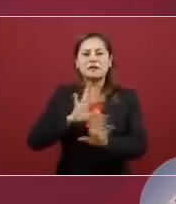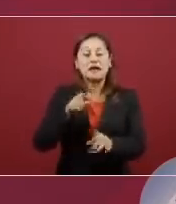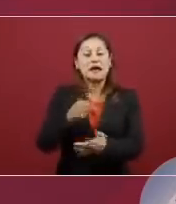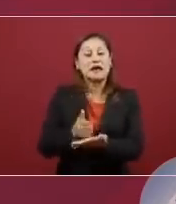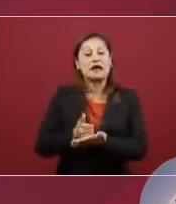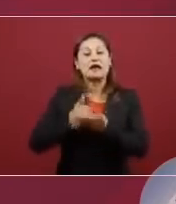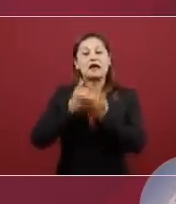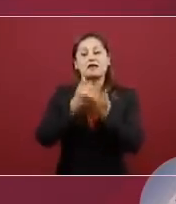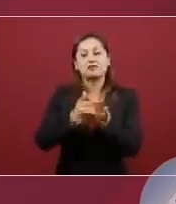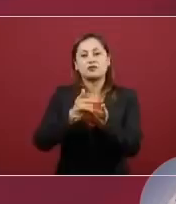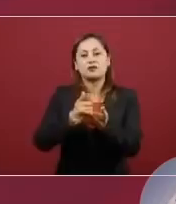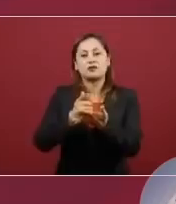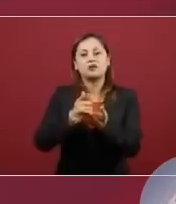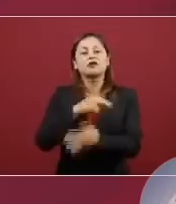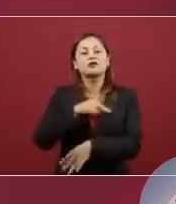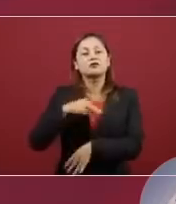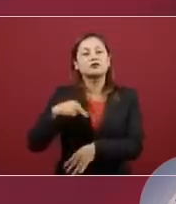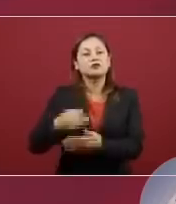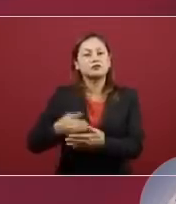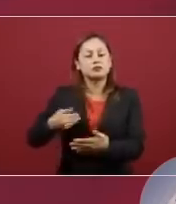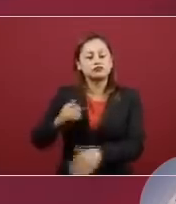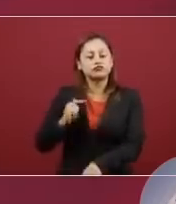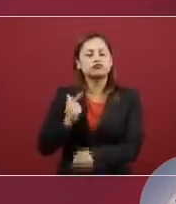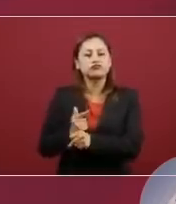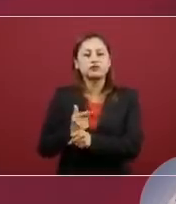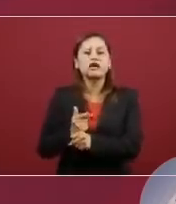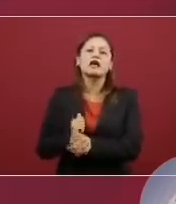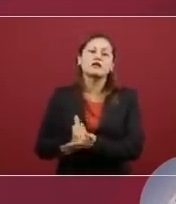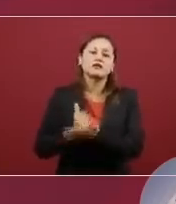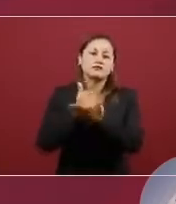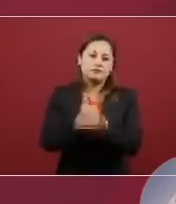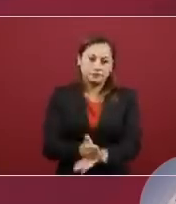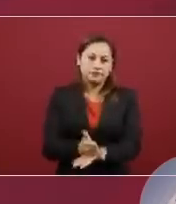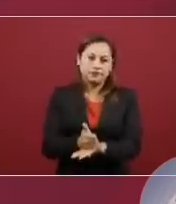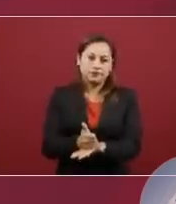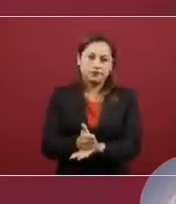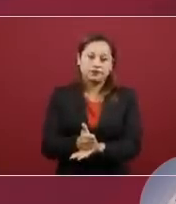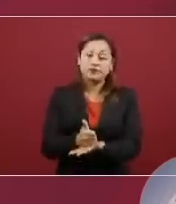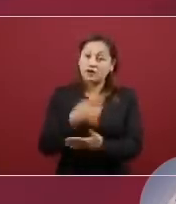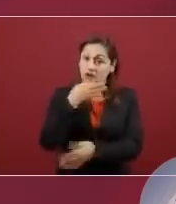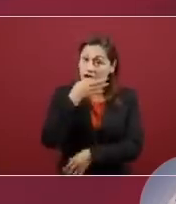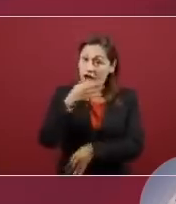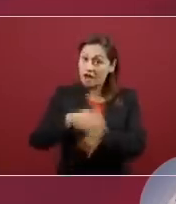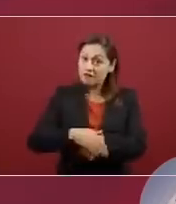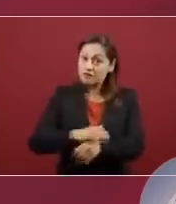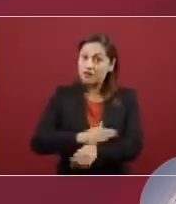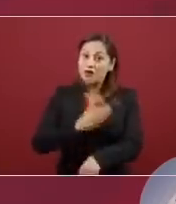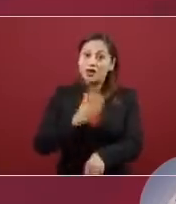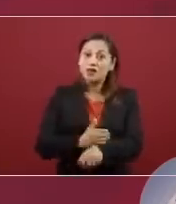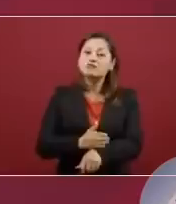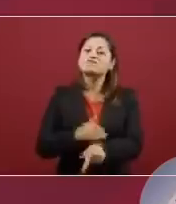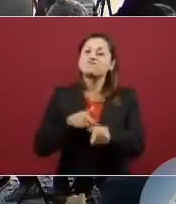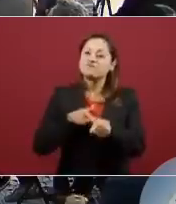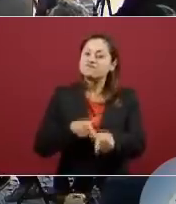con anticipación. Y, por supuesto, no va a haber impunidad en este tema.